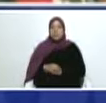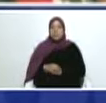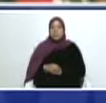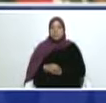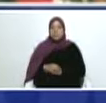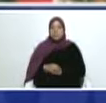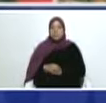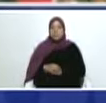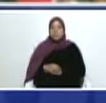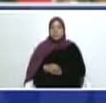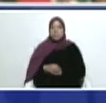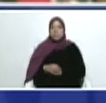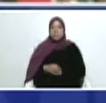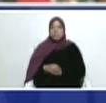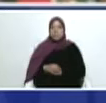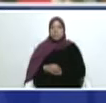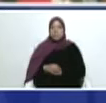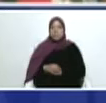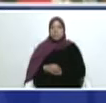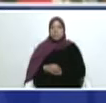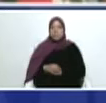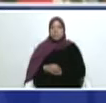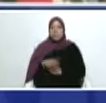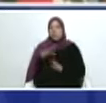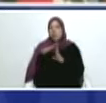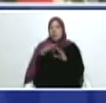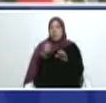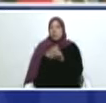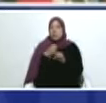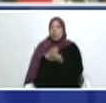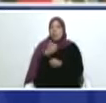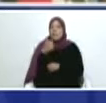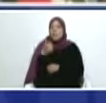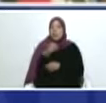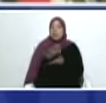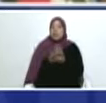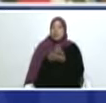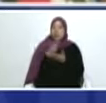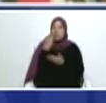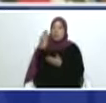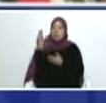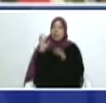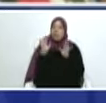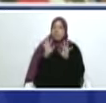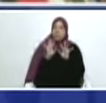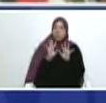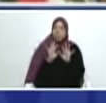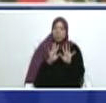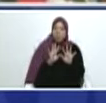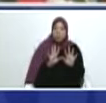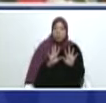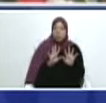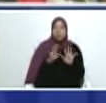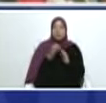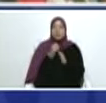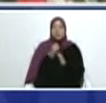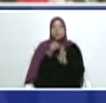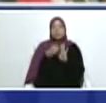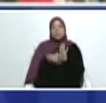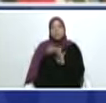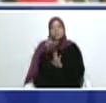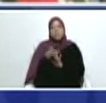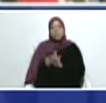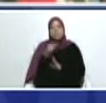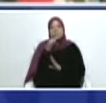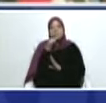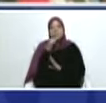Zapolero, lo vi, Marco Torres. Todos estuvieron allá combatientes. Puro guerrero. Ya hizo Guzmán, de Mérida,